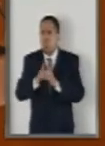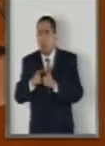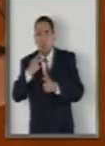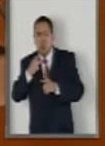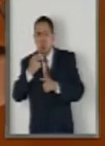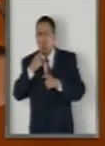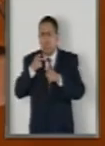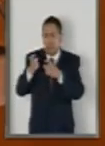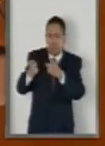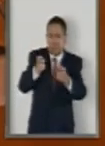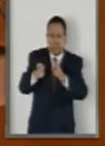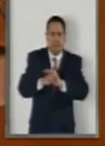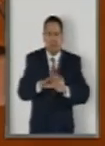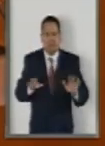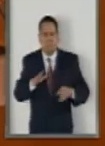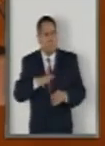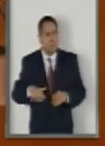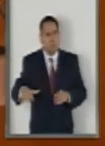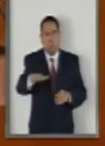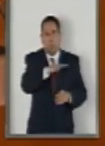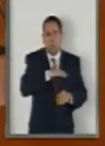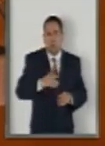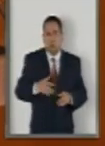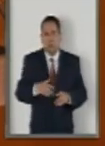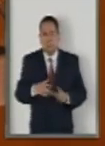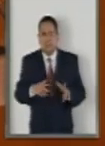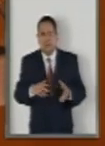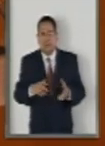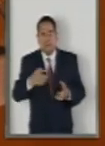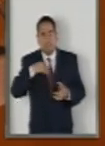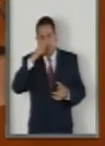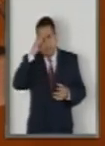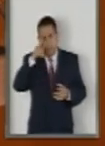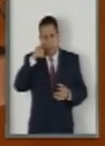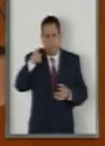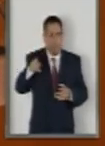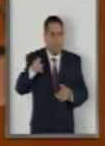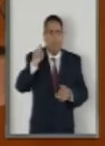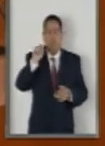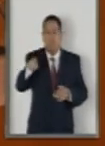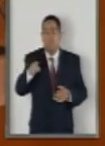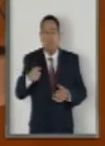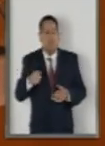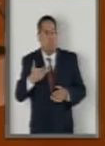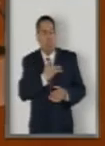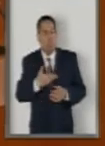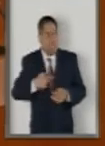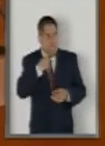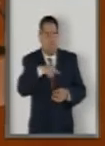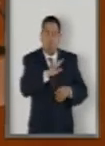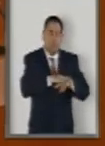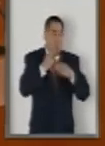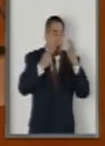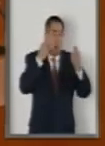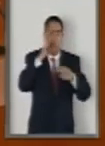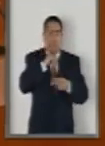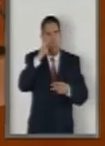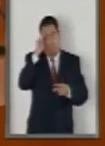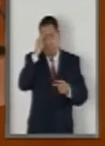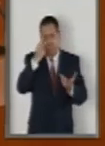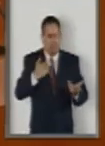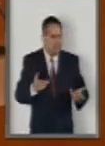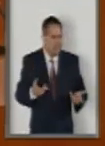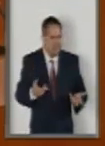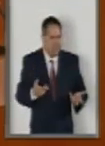no hay un análisis de la opinión pública nacional. El propio presidente dice que está de mal humor la opinión pública, ¿verdad?